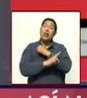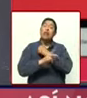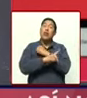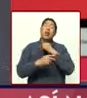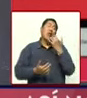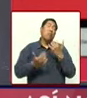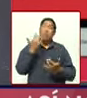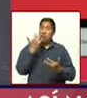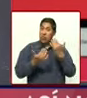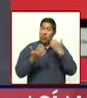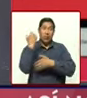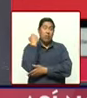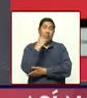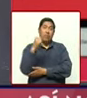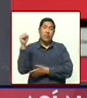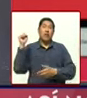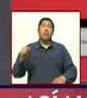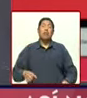forestales.